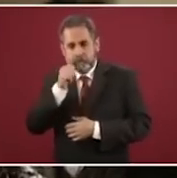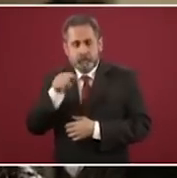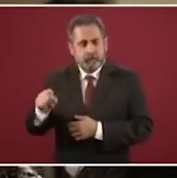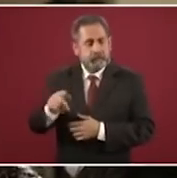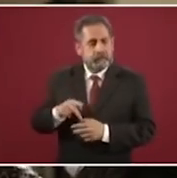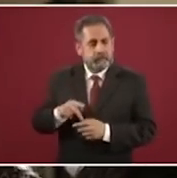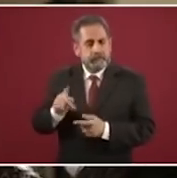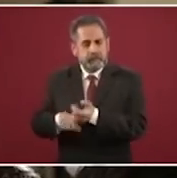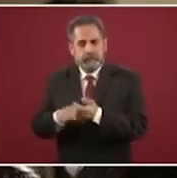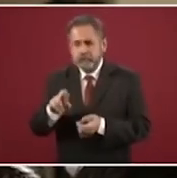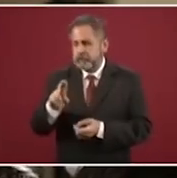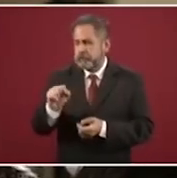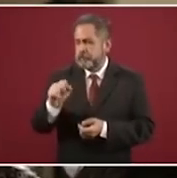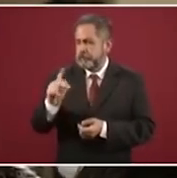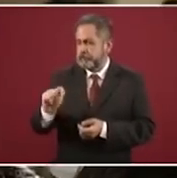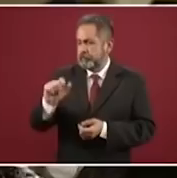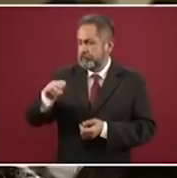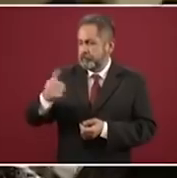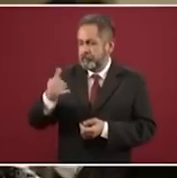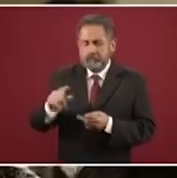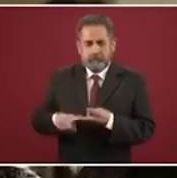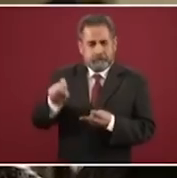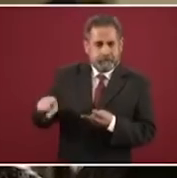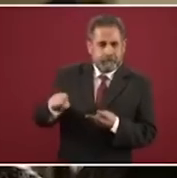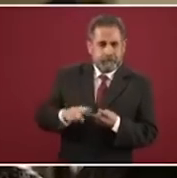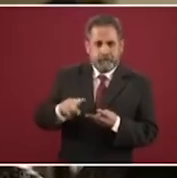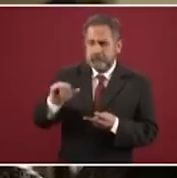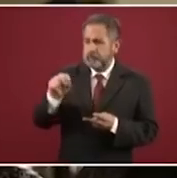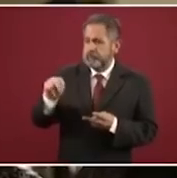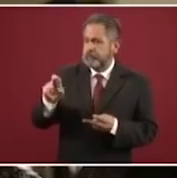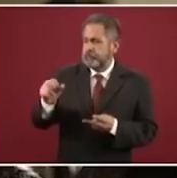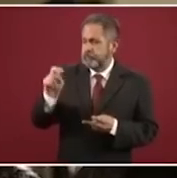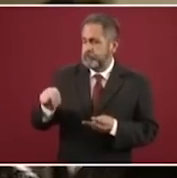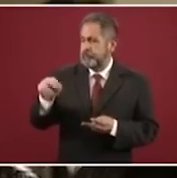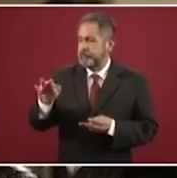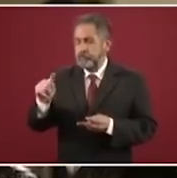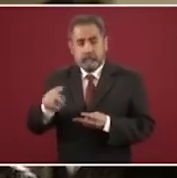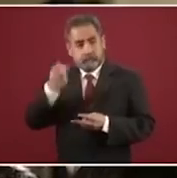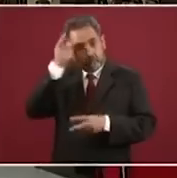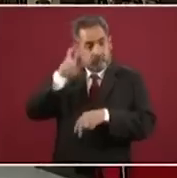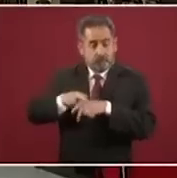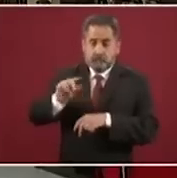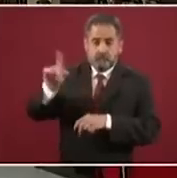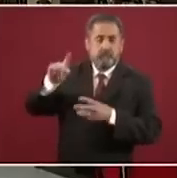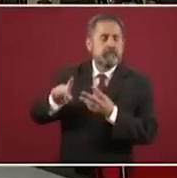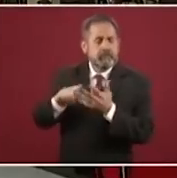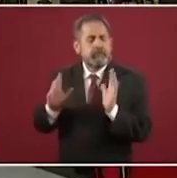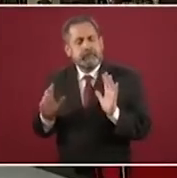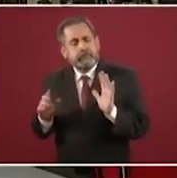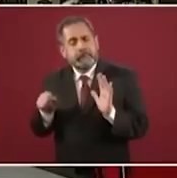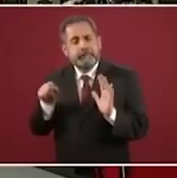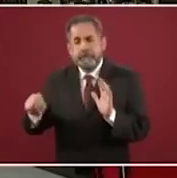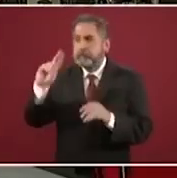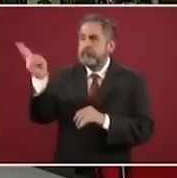frágil, Ruy Pérez Tamayo, el propio Juan Ramón de la Fuente, el gran rector, me decía es un proceso inacabado